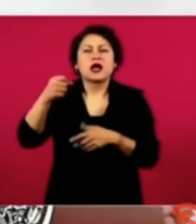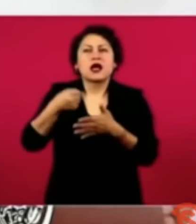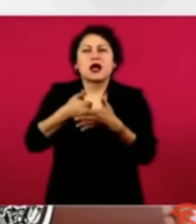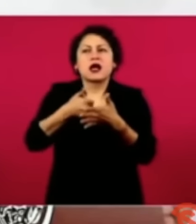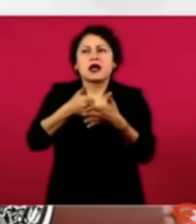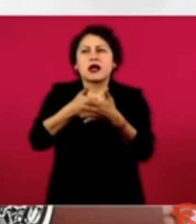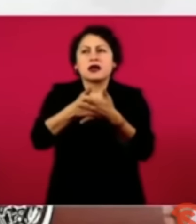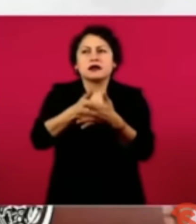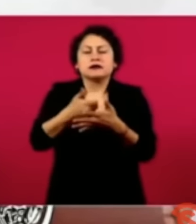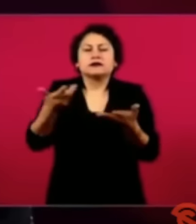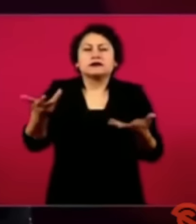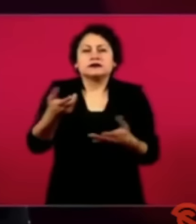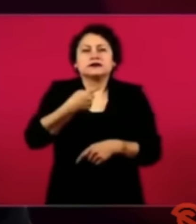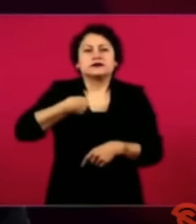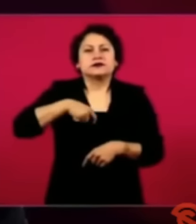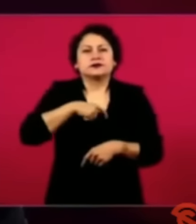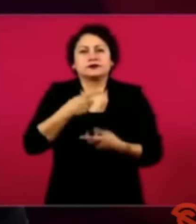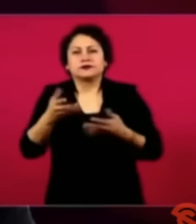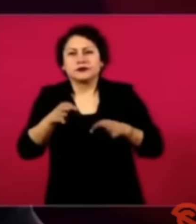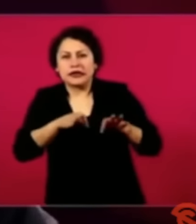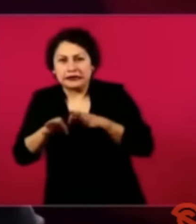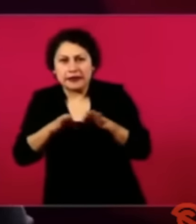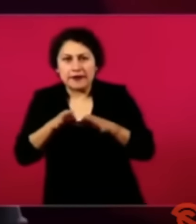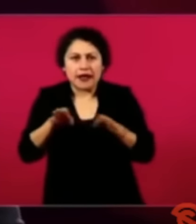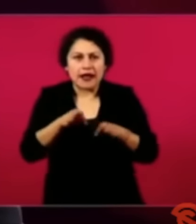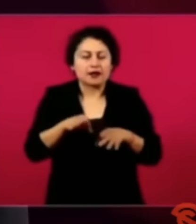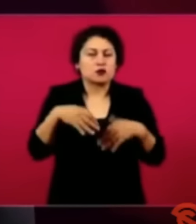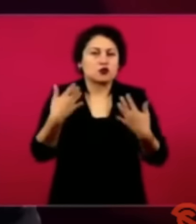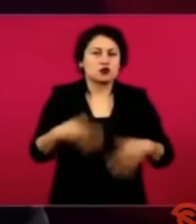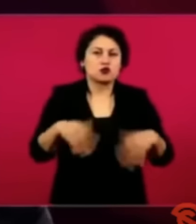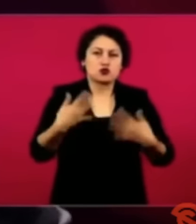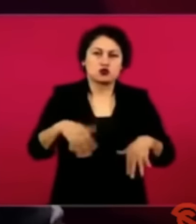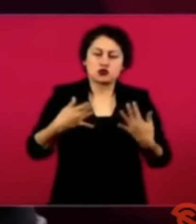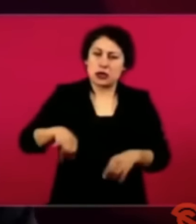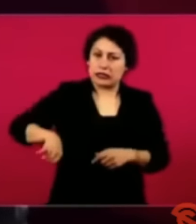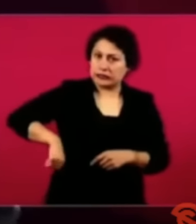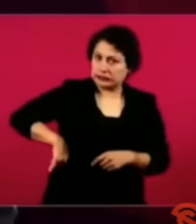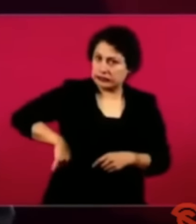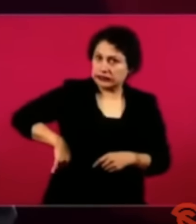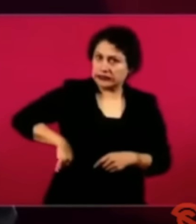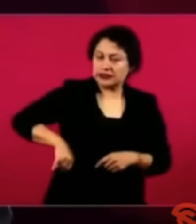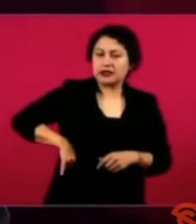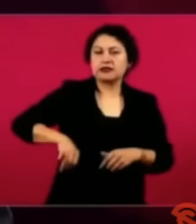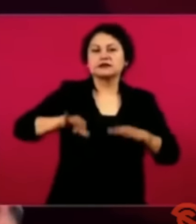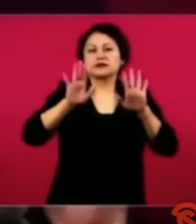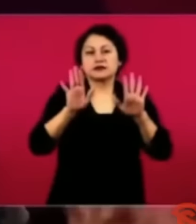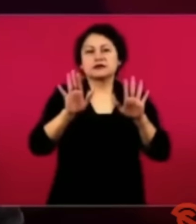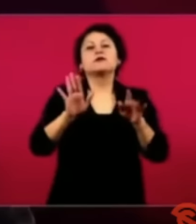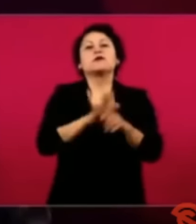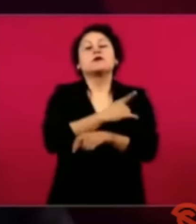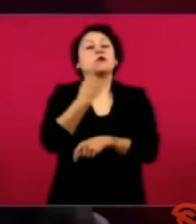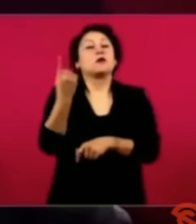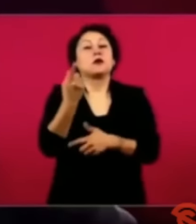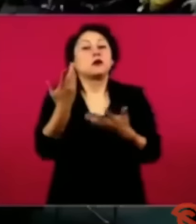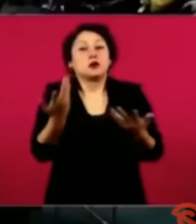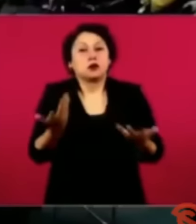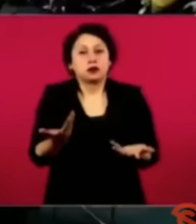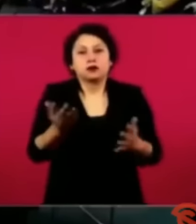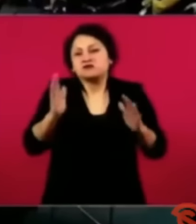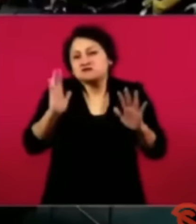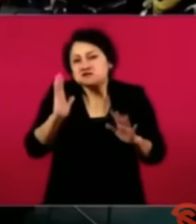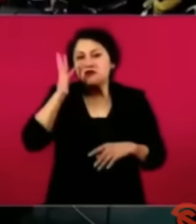interesante que creo que le tocará a otros en los próximos años analizar el impacto que se ha